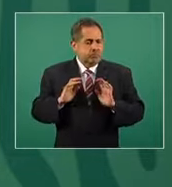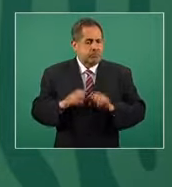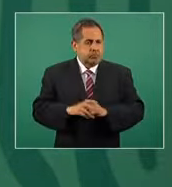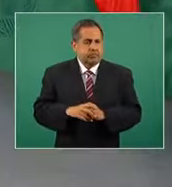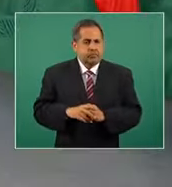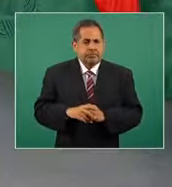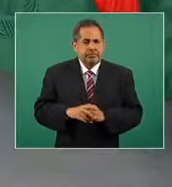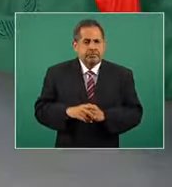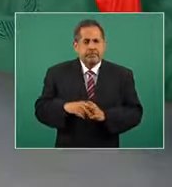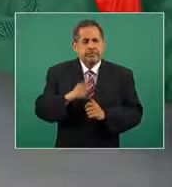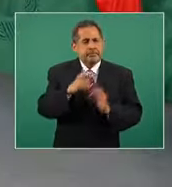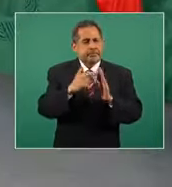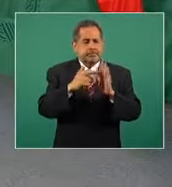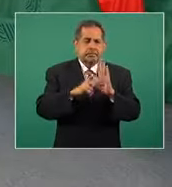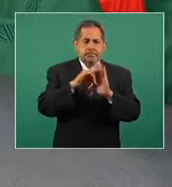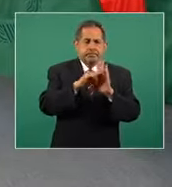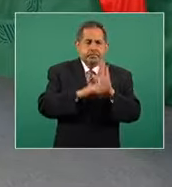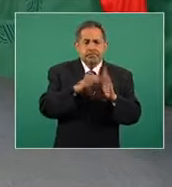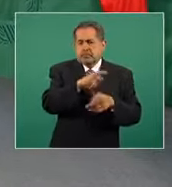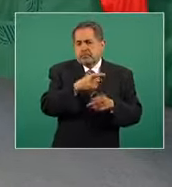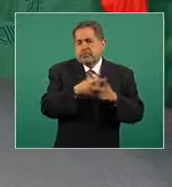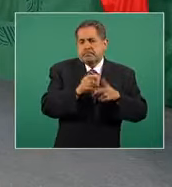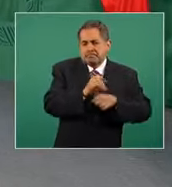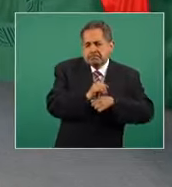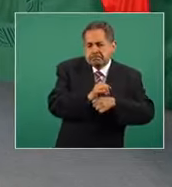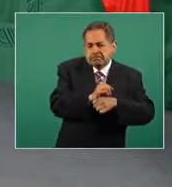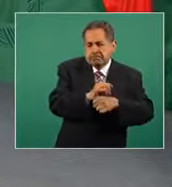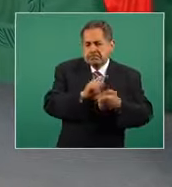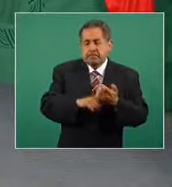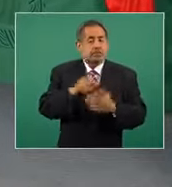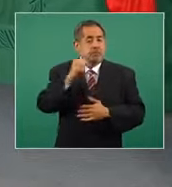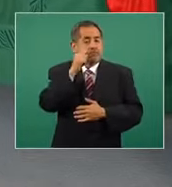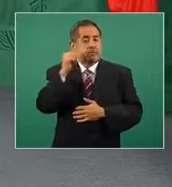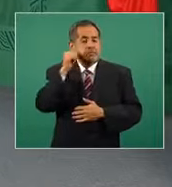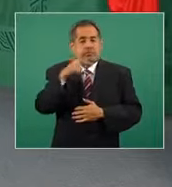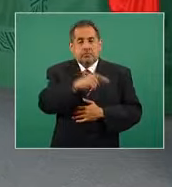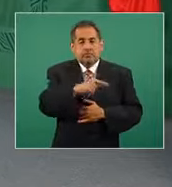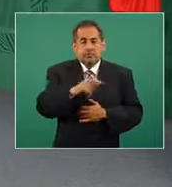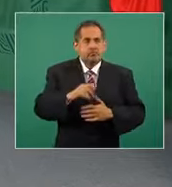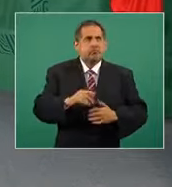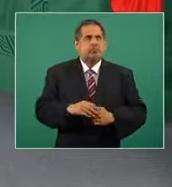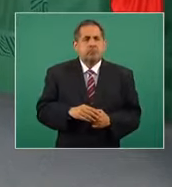Es un protocolo de investigación. Ayer me